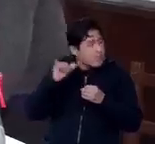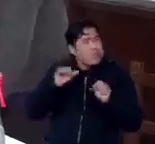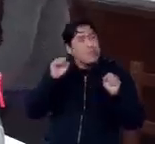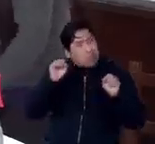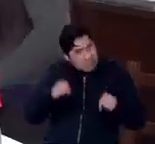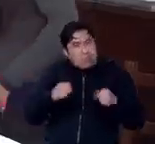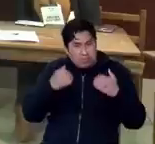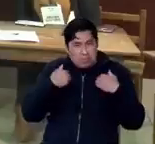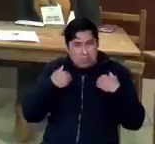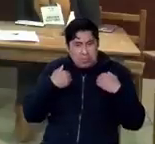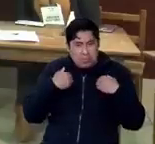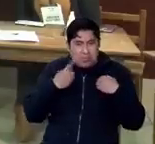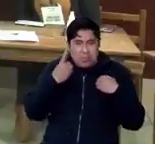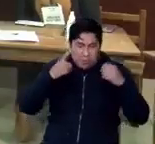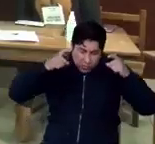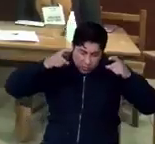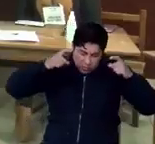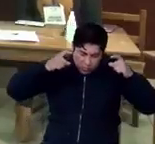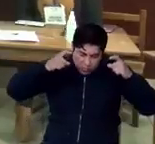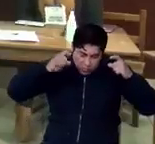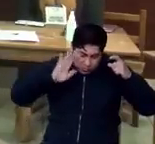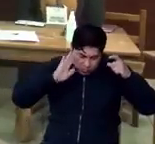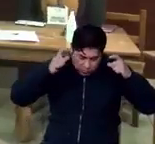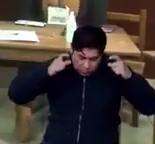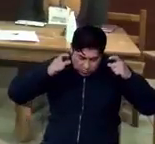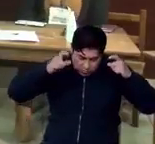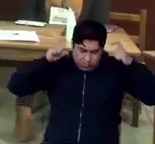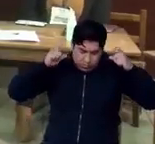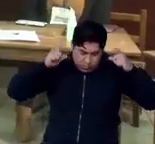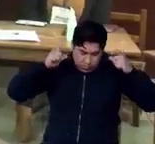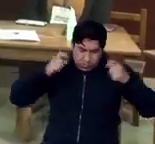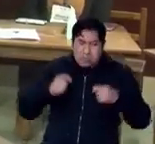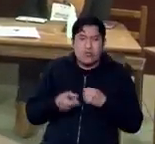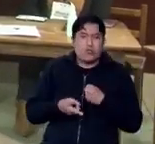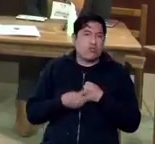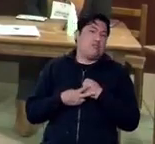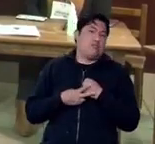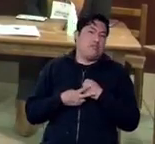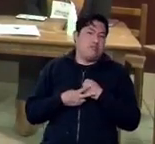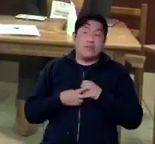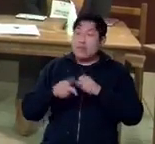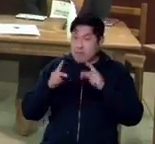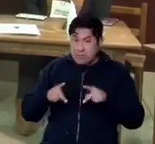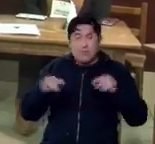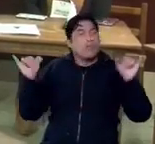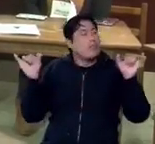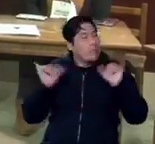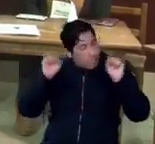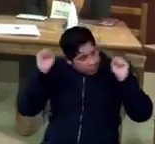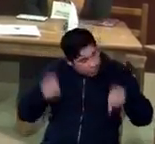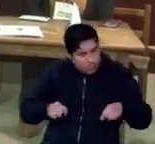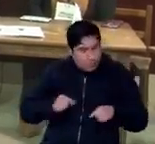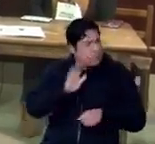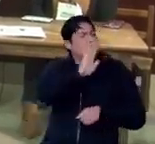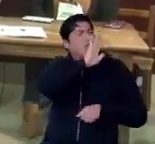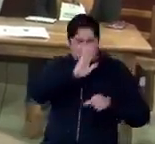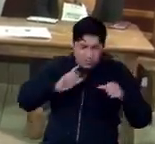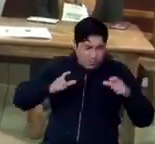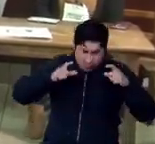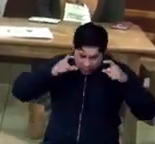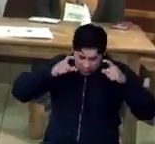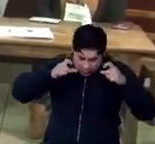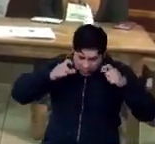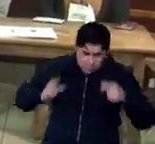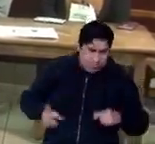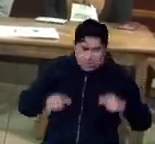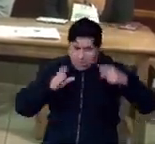políticas también podrán obtener una fotografía del acta original que servirá como copia digital. La ciudadanía también podrá acceder a